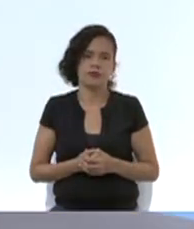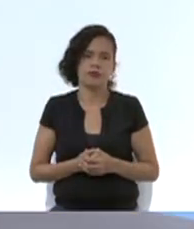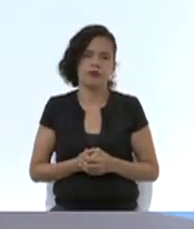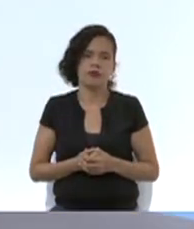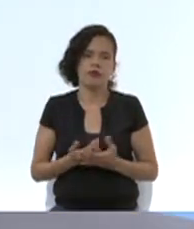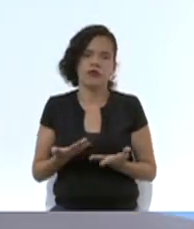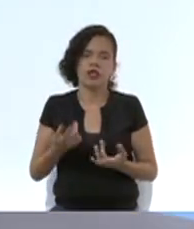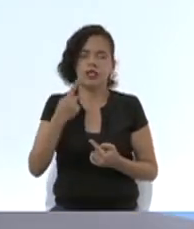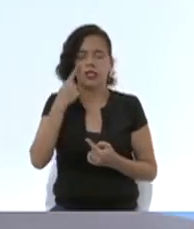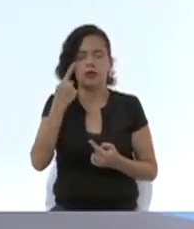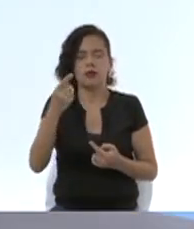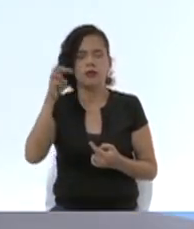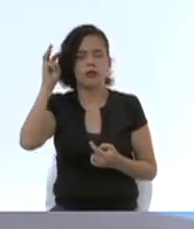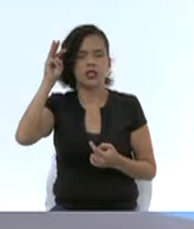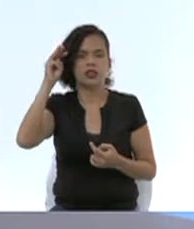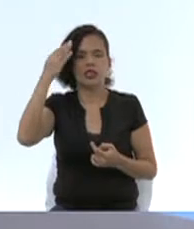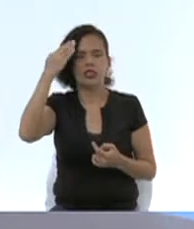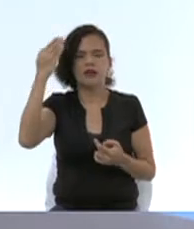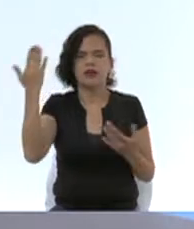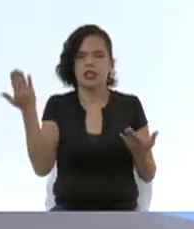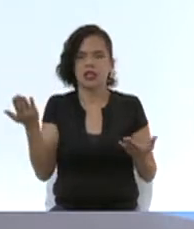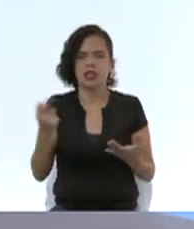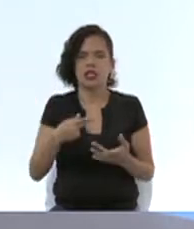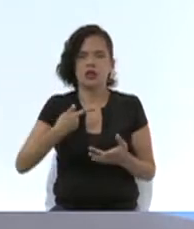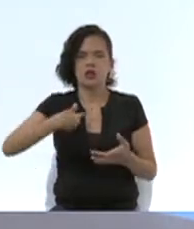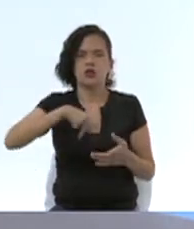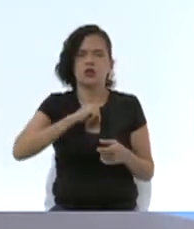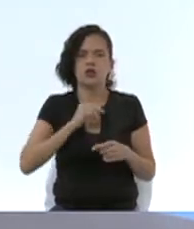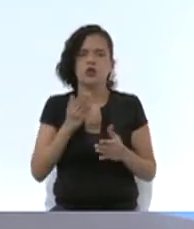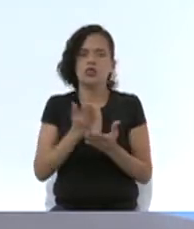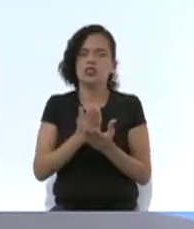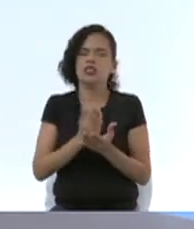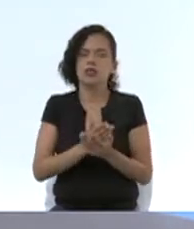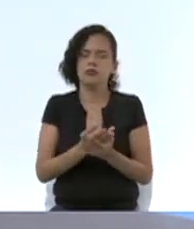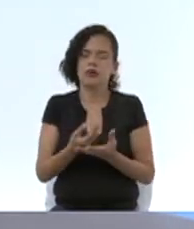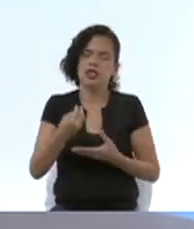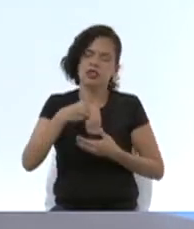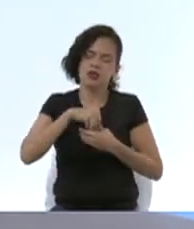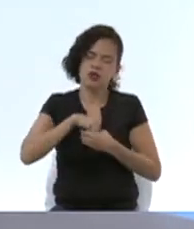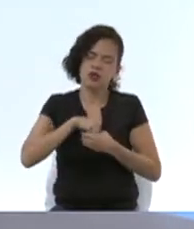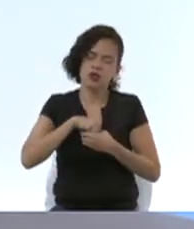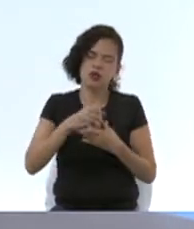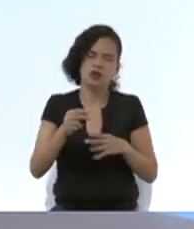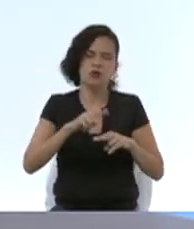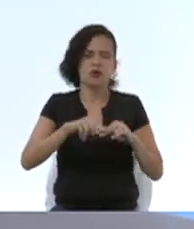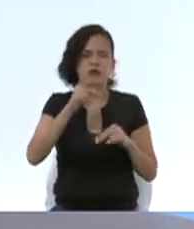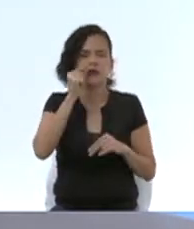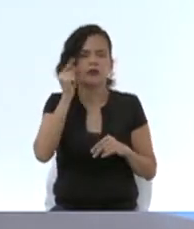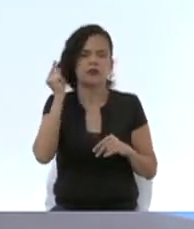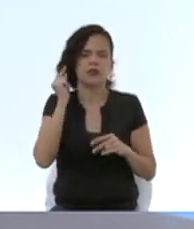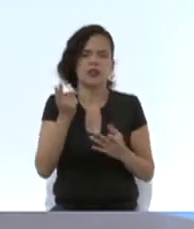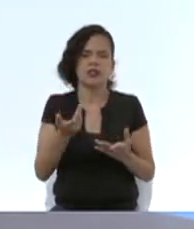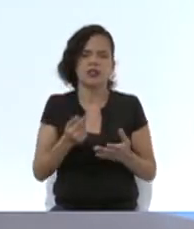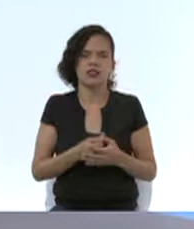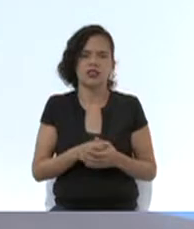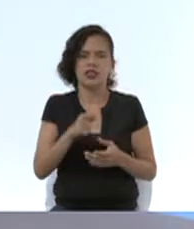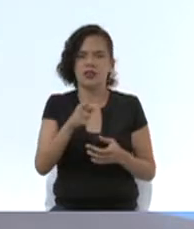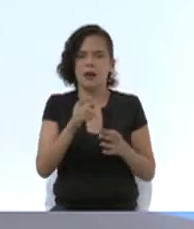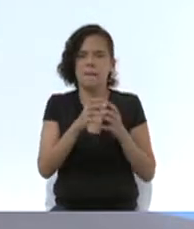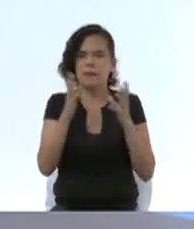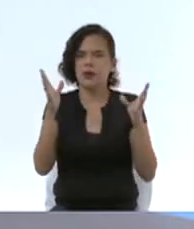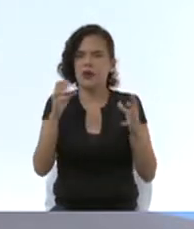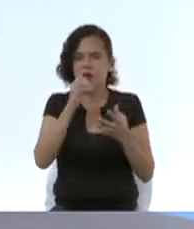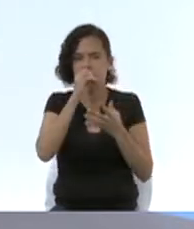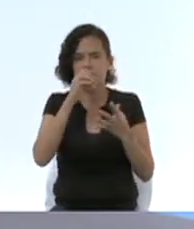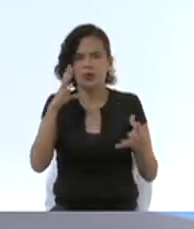mire, maestra, ¿sabes qué? Nosotros siempre somos niñas y niños dentro de nuestro interior. Y así, ¿qué te parece si tú explotas este globo